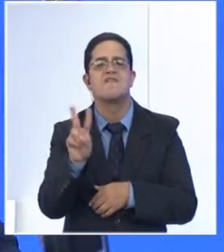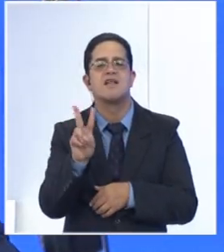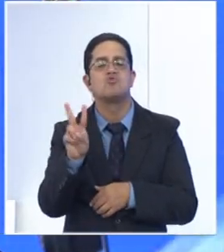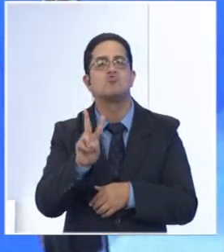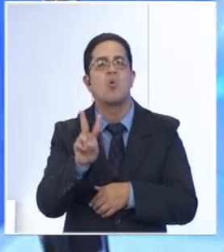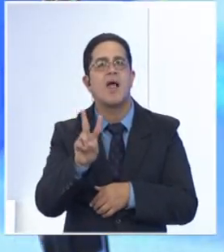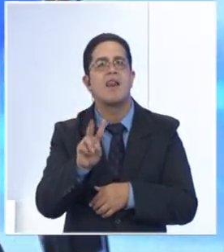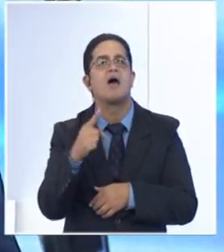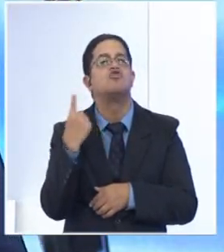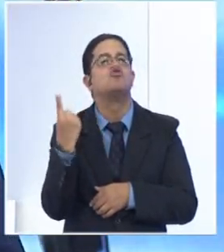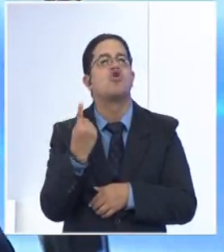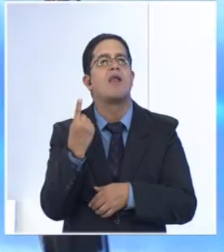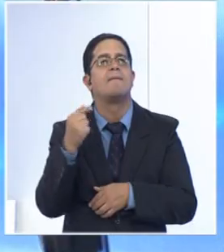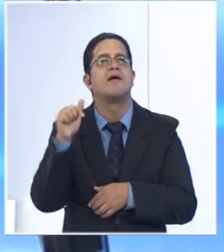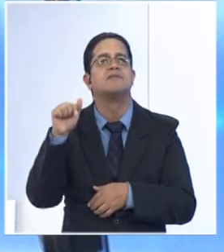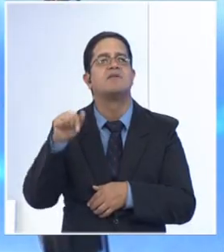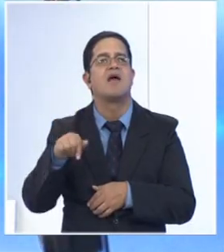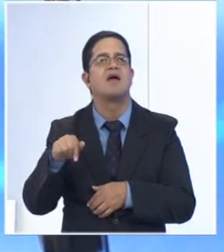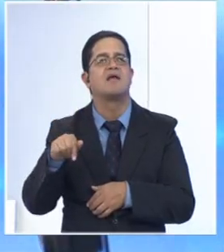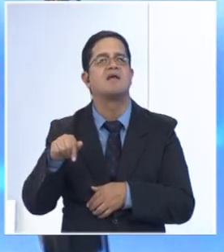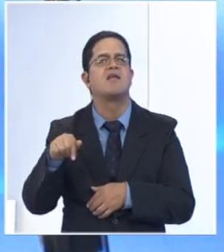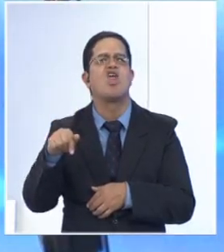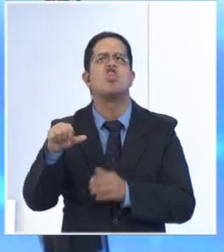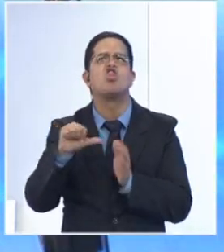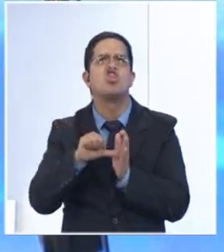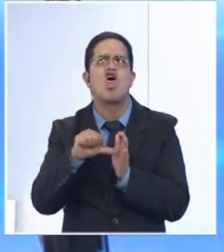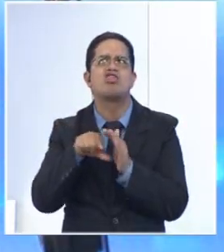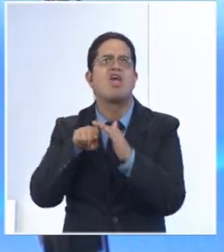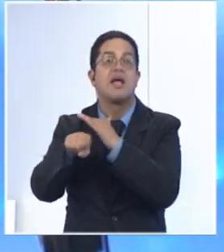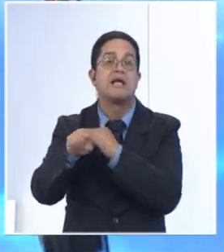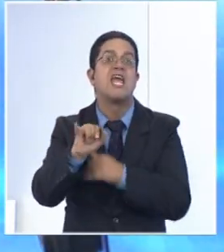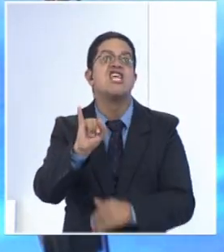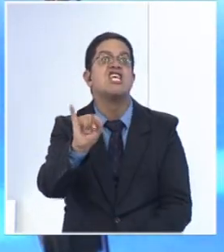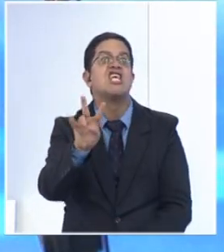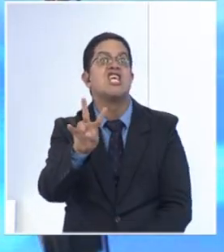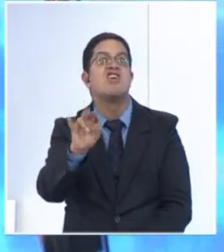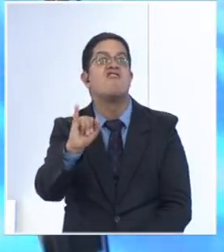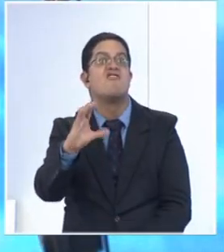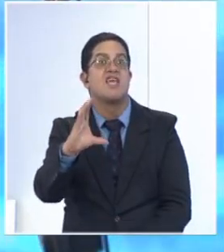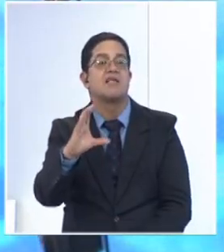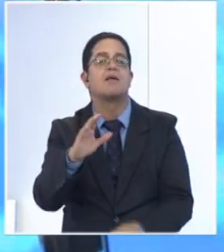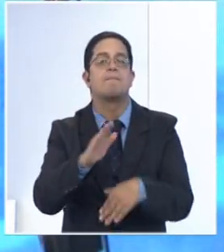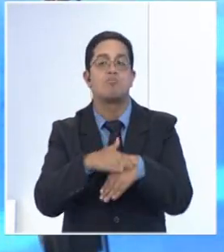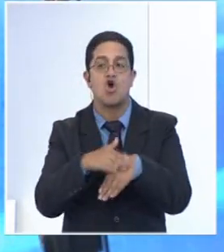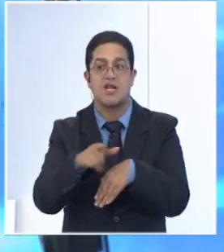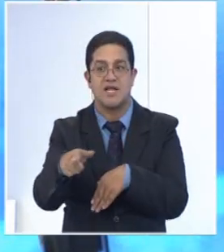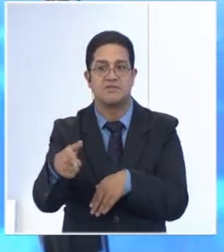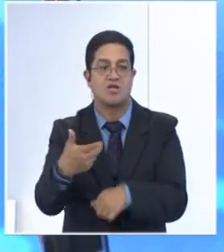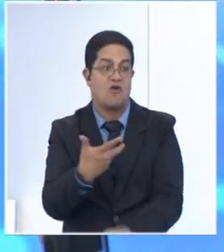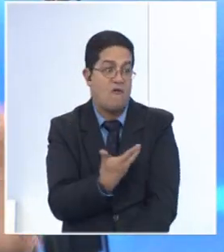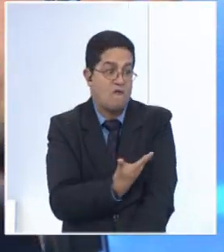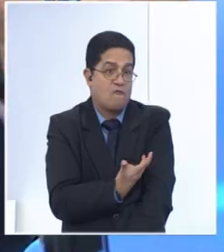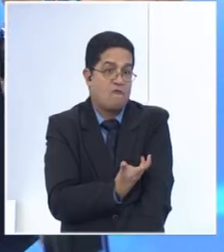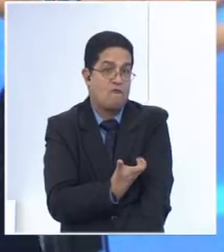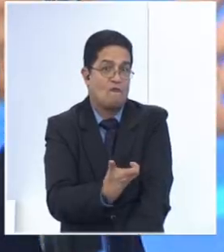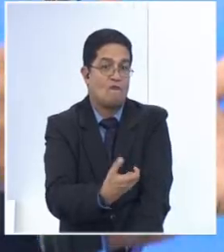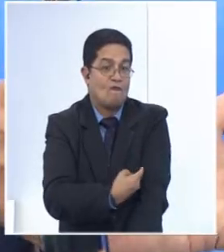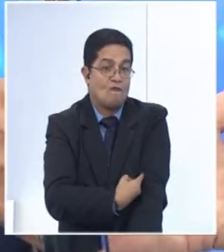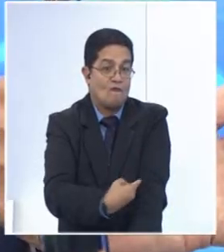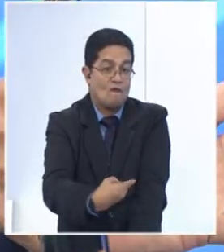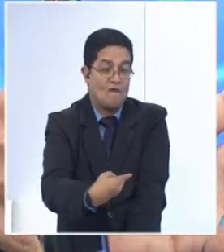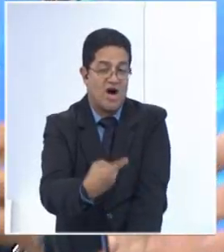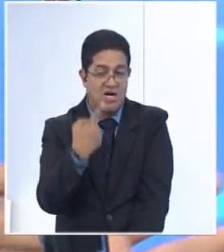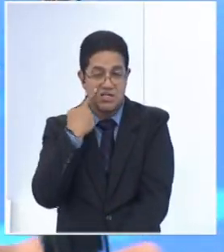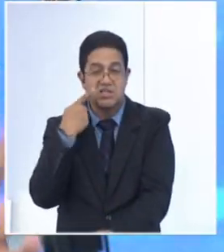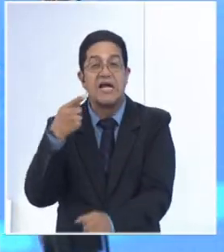realmente podrás aplicar células madre es en el IBI. Porque la célula madre tienes que tomar esa célula del tejido, cultivarla en